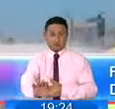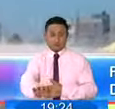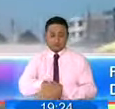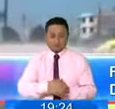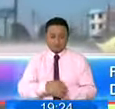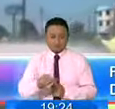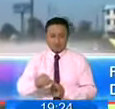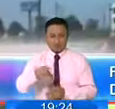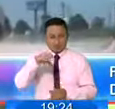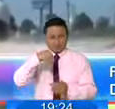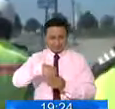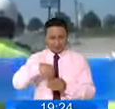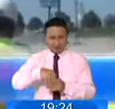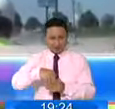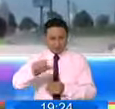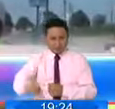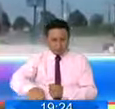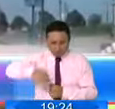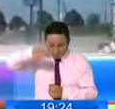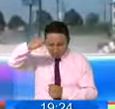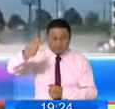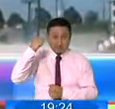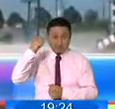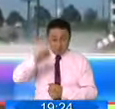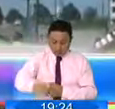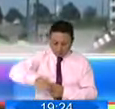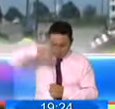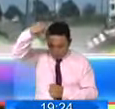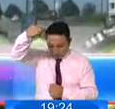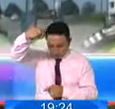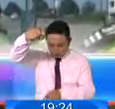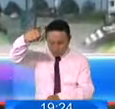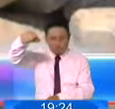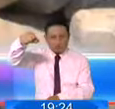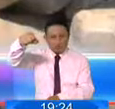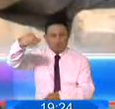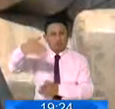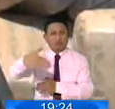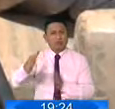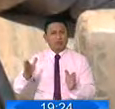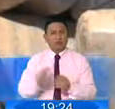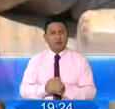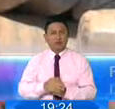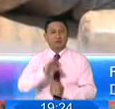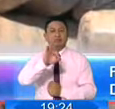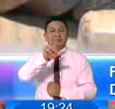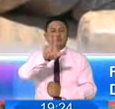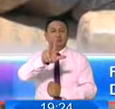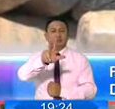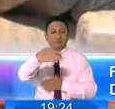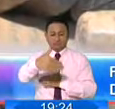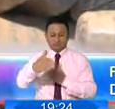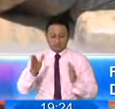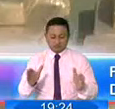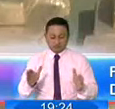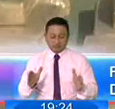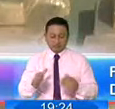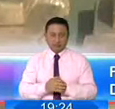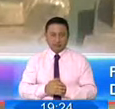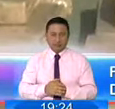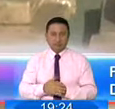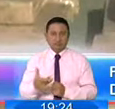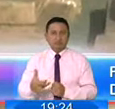encontramos en el interior del vehículo, en su cajuela, una sustancia ilícita. Eran 93 paquetes en forma de ladrillo